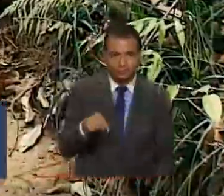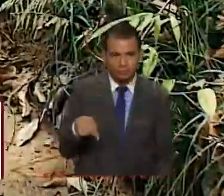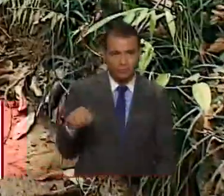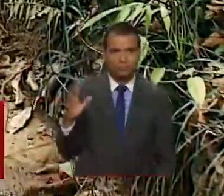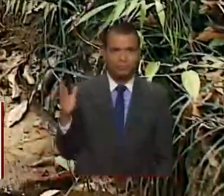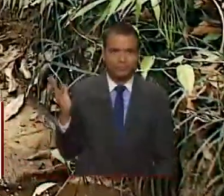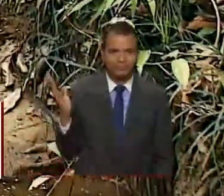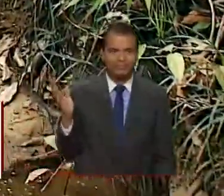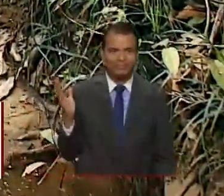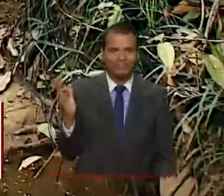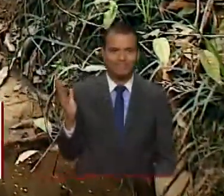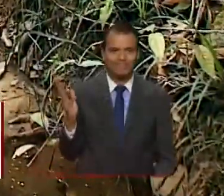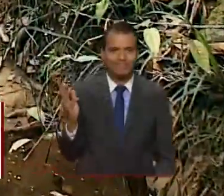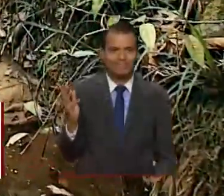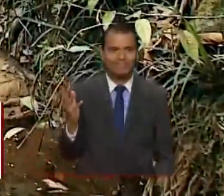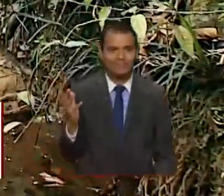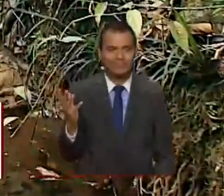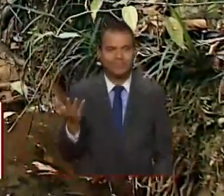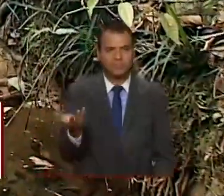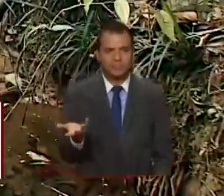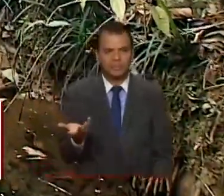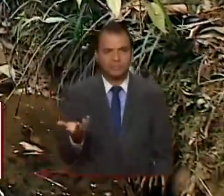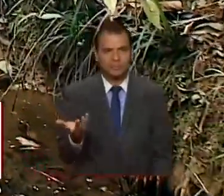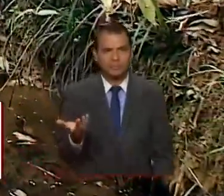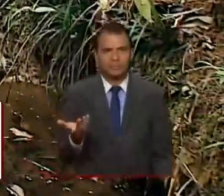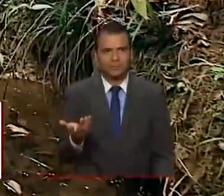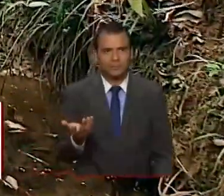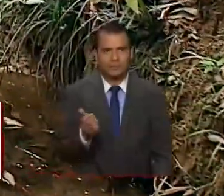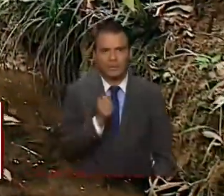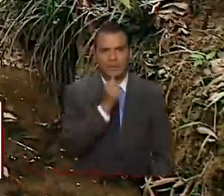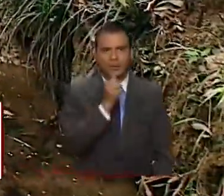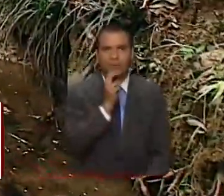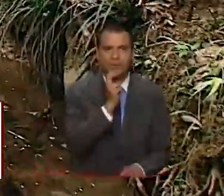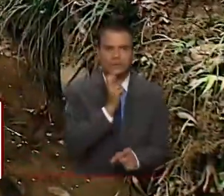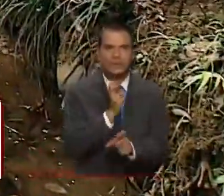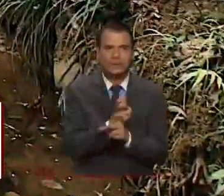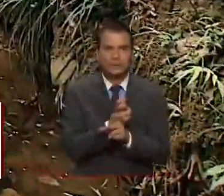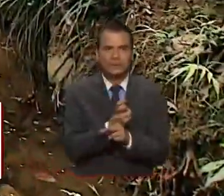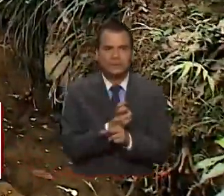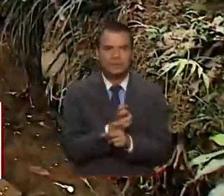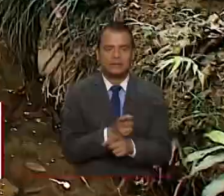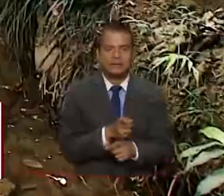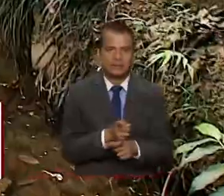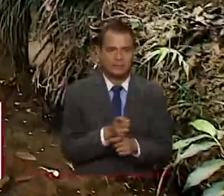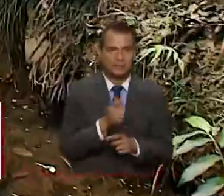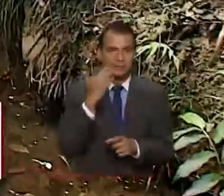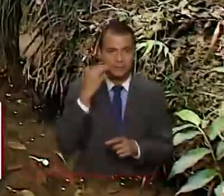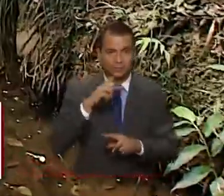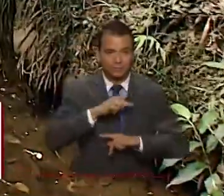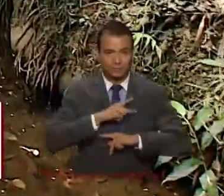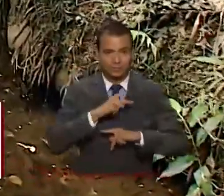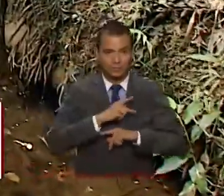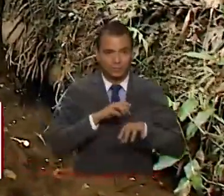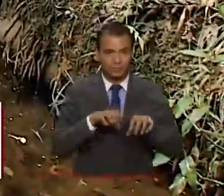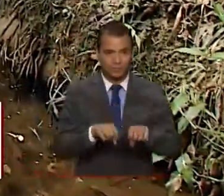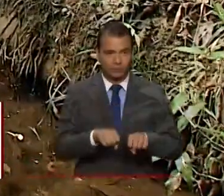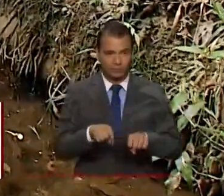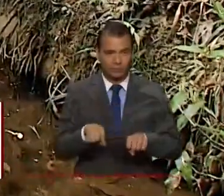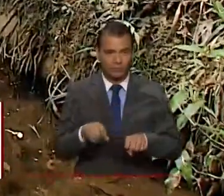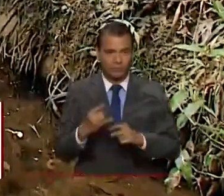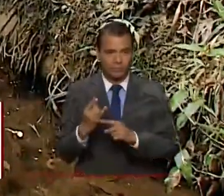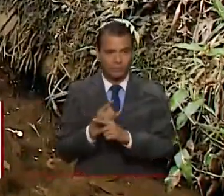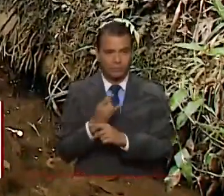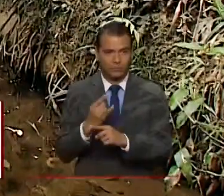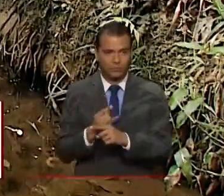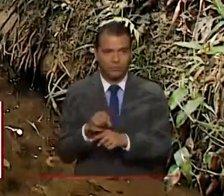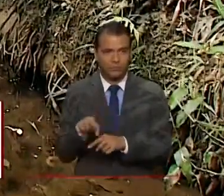la problemática que hay por el agua. La dueña de esta concesión toma agua por este